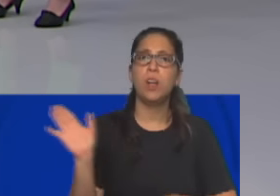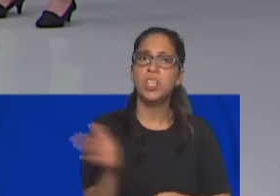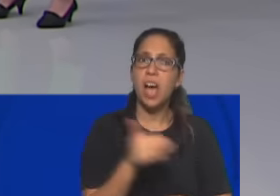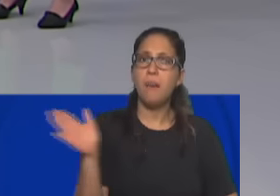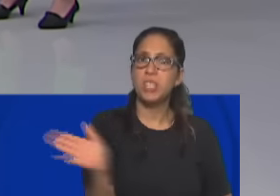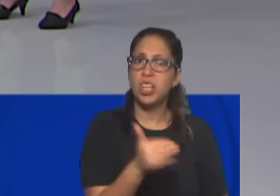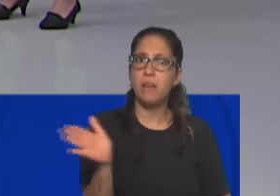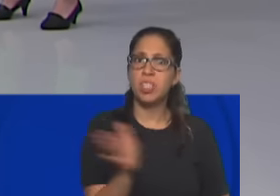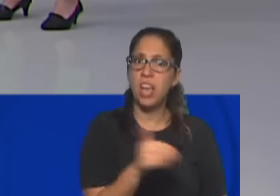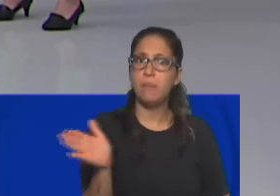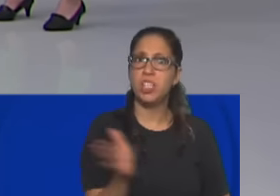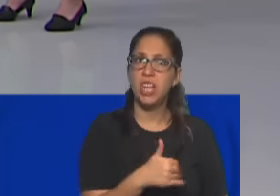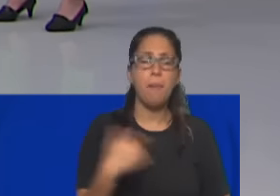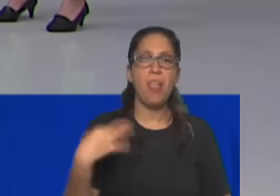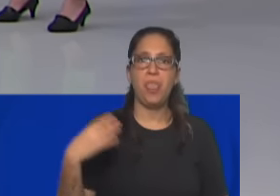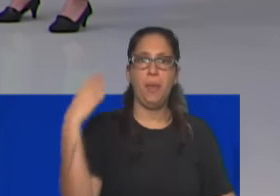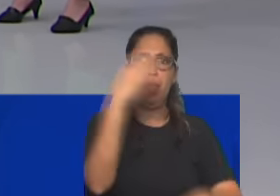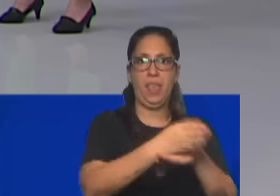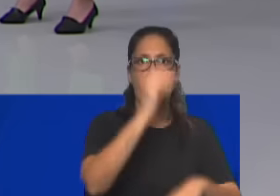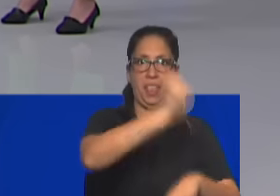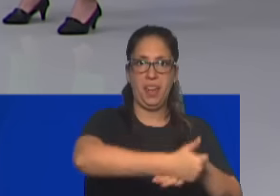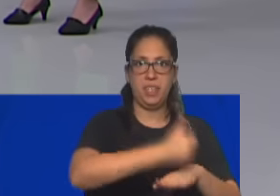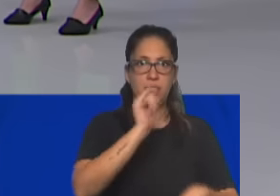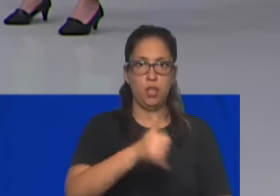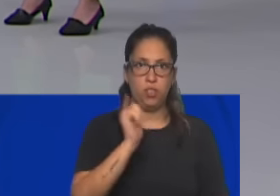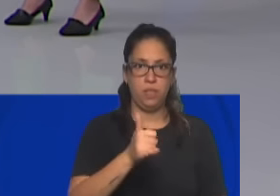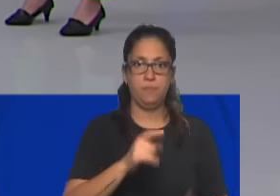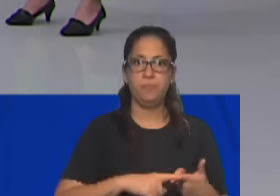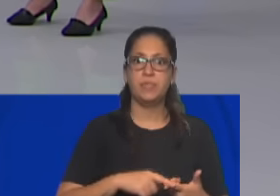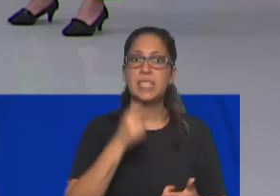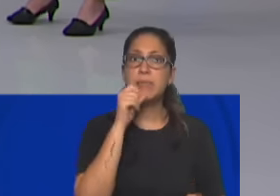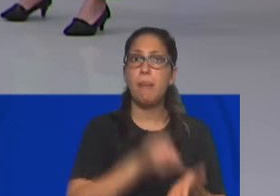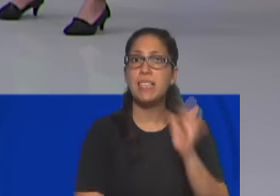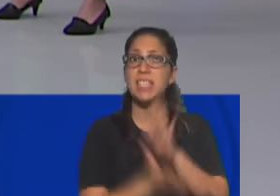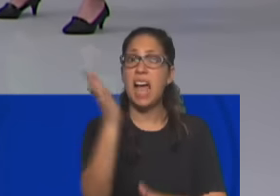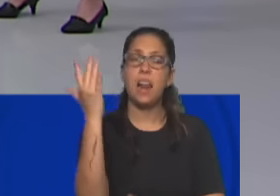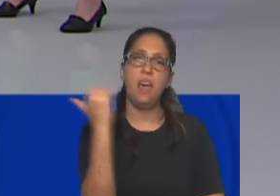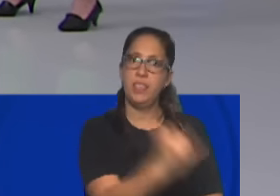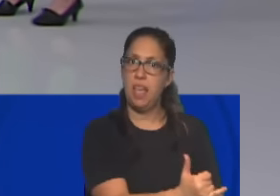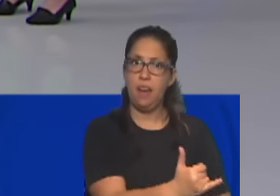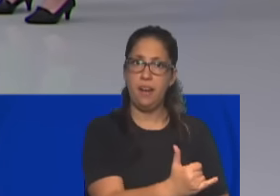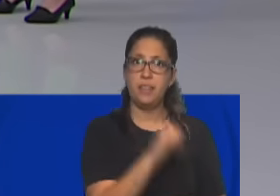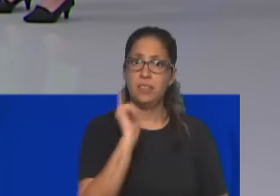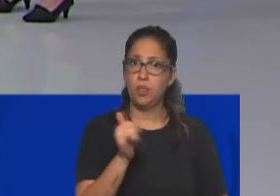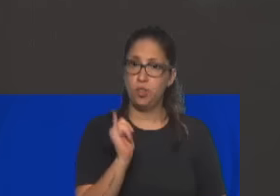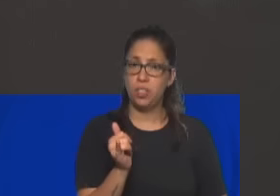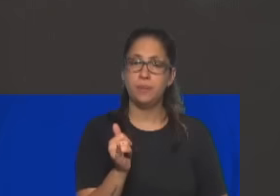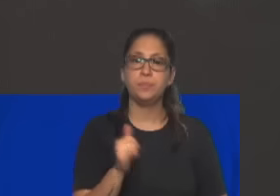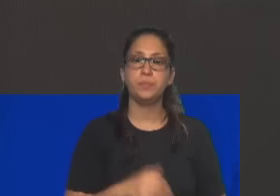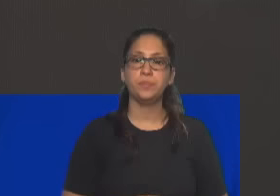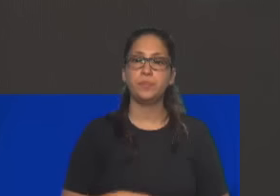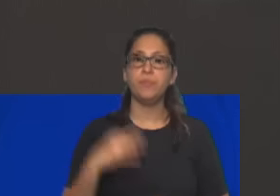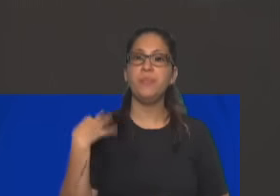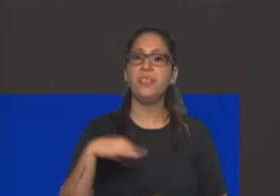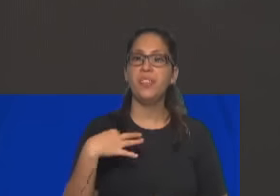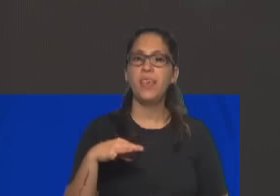vez que el patronato de liberados lo llame él va a tener que ir informar las salidas del país obviamente tiene que eh hacer